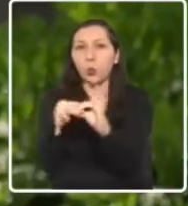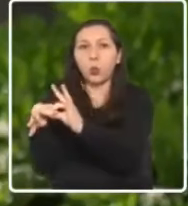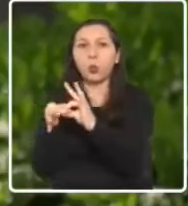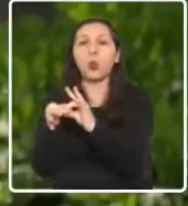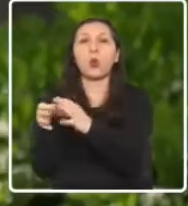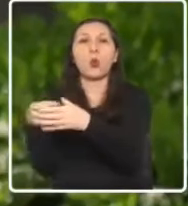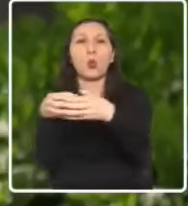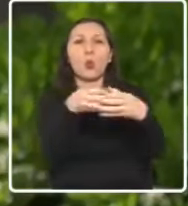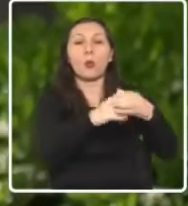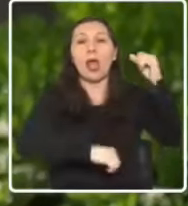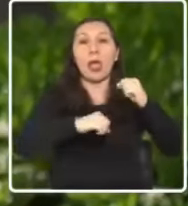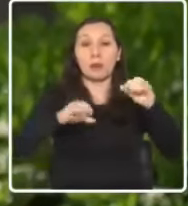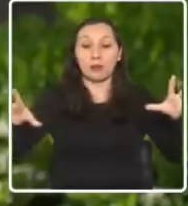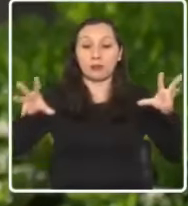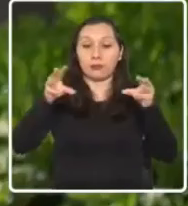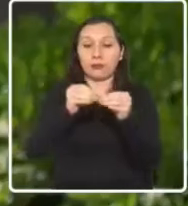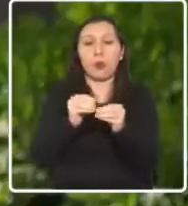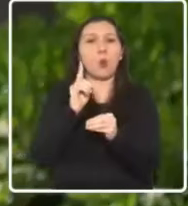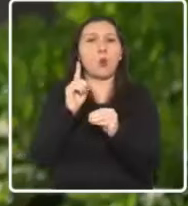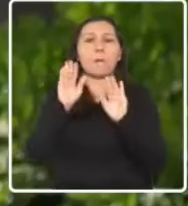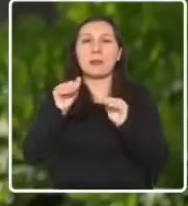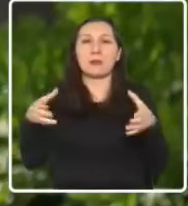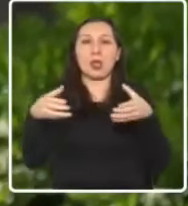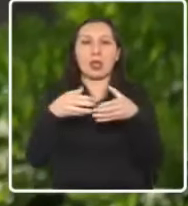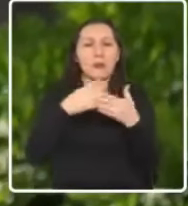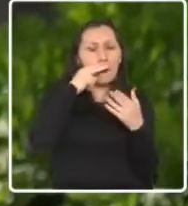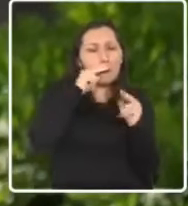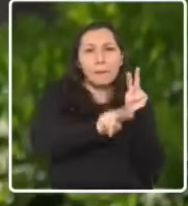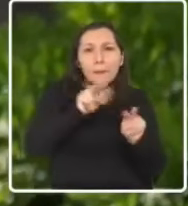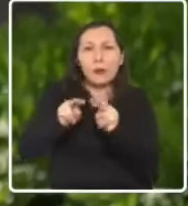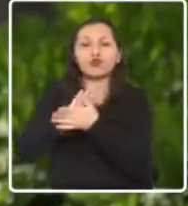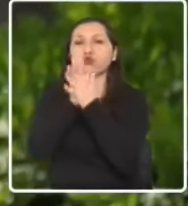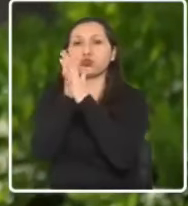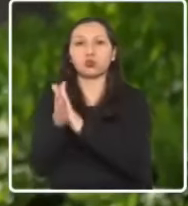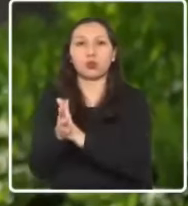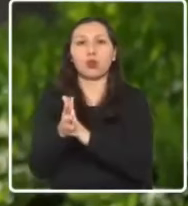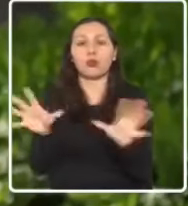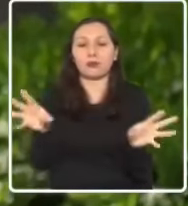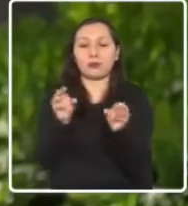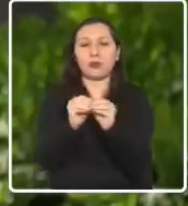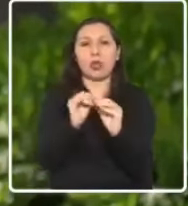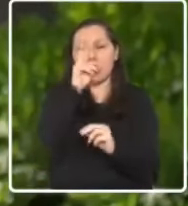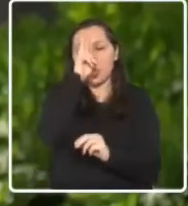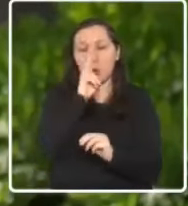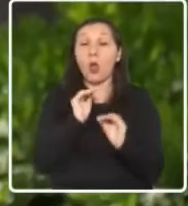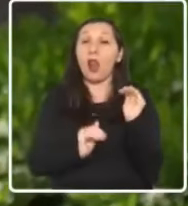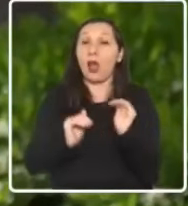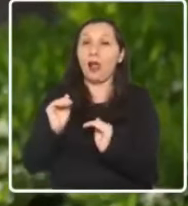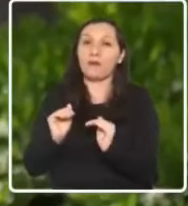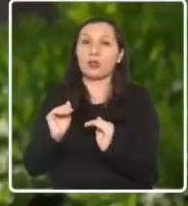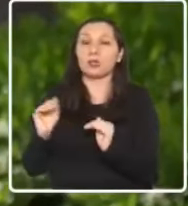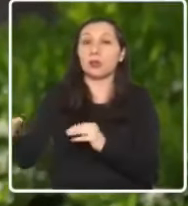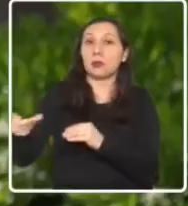grupos empresariales para reunir en un mismo equipo la revisión de todas las operaciones fiscalizadas de manera centralizada y uniforme, a veces incluso